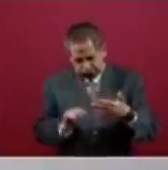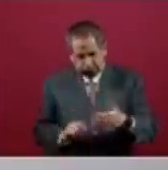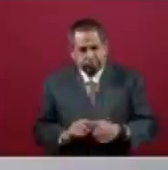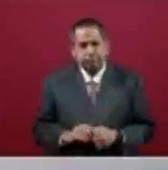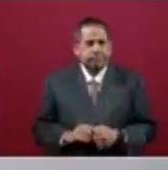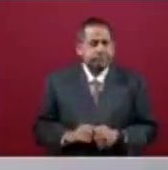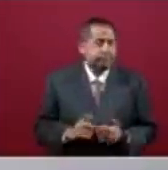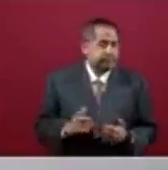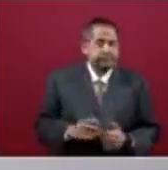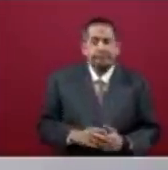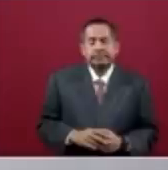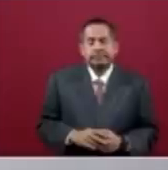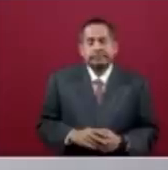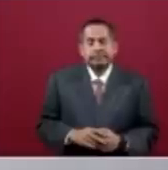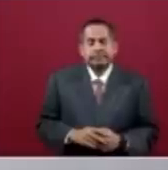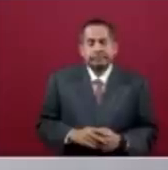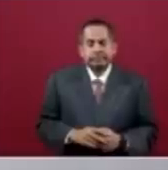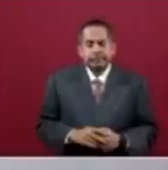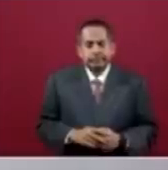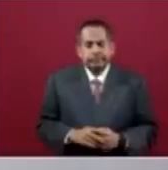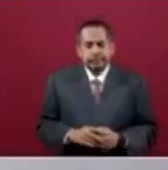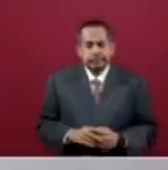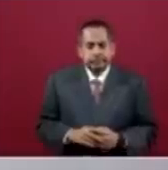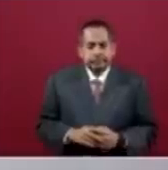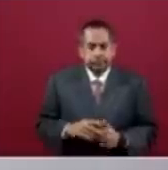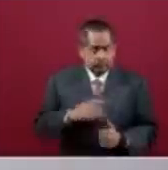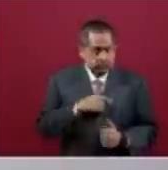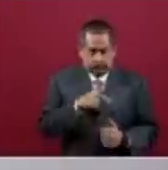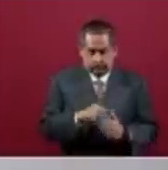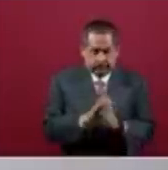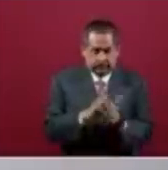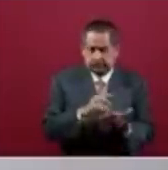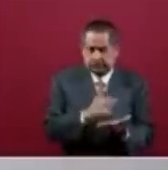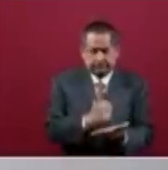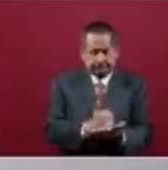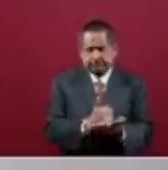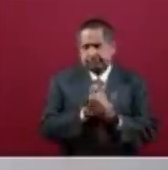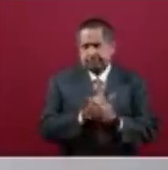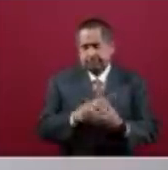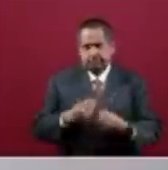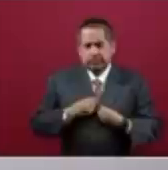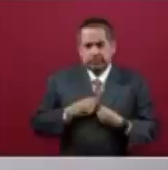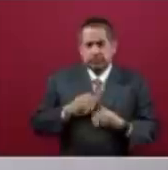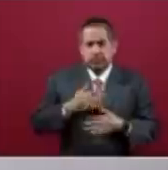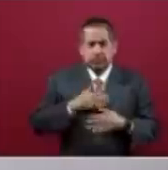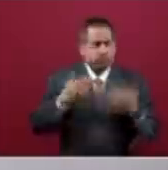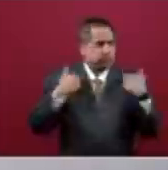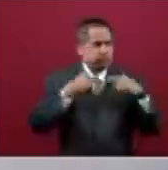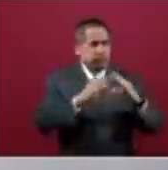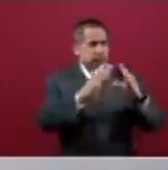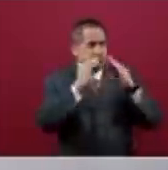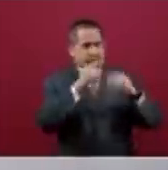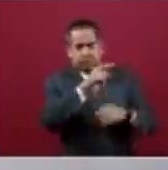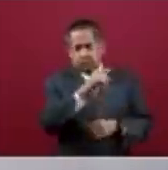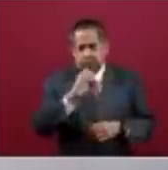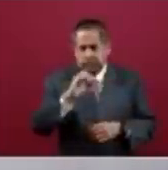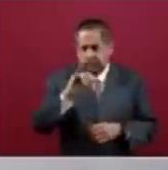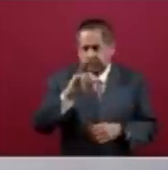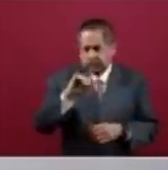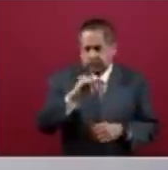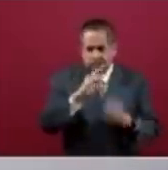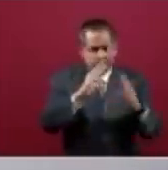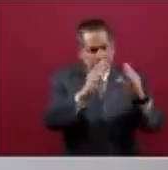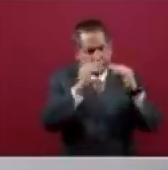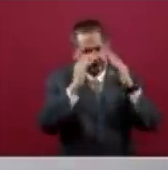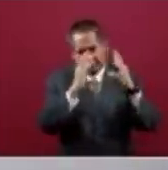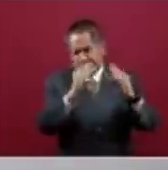y me ayudó mucho. Y mi maestro de civismo